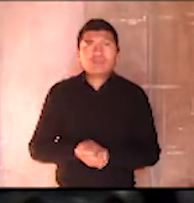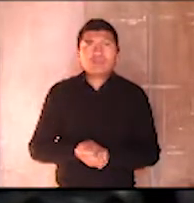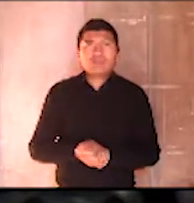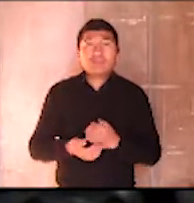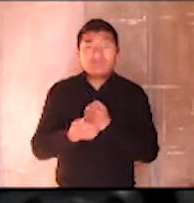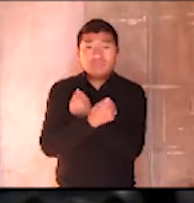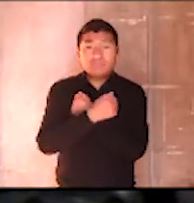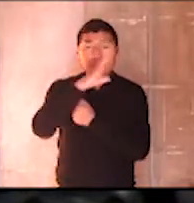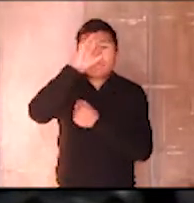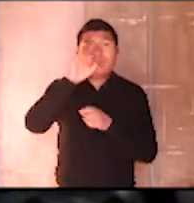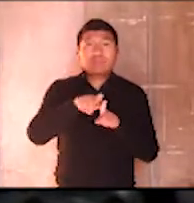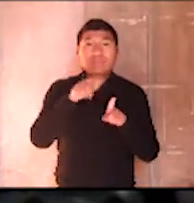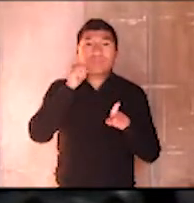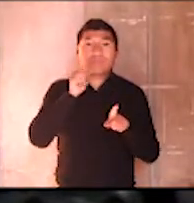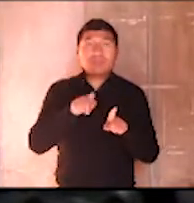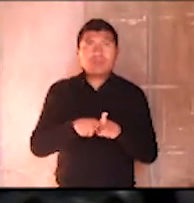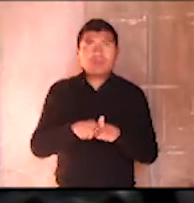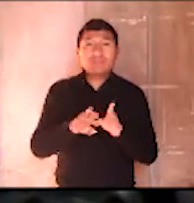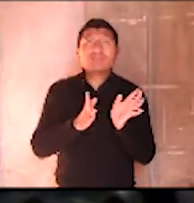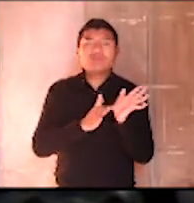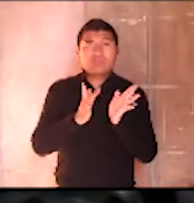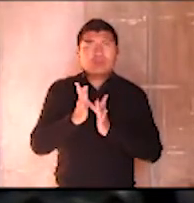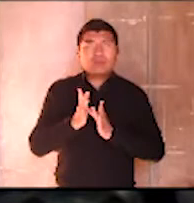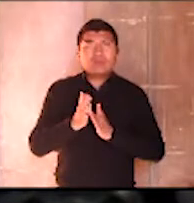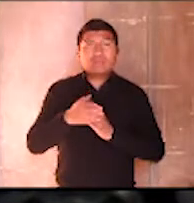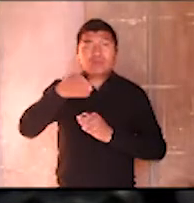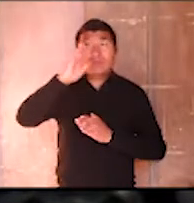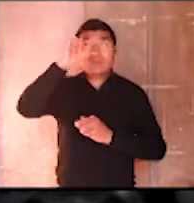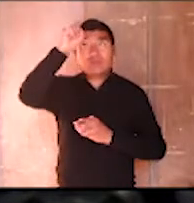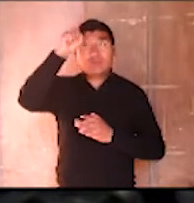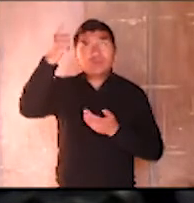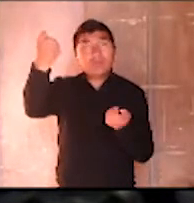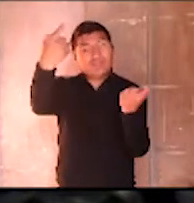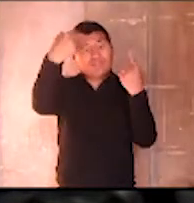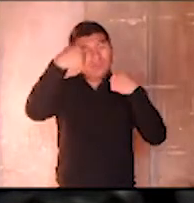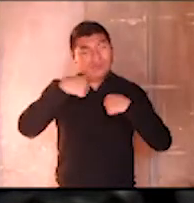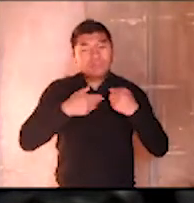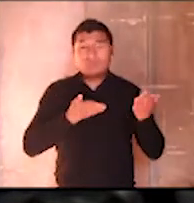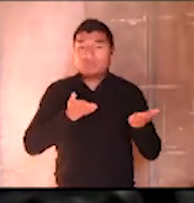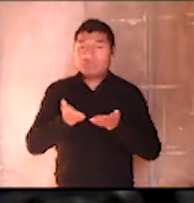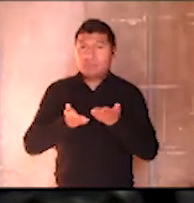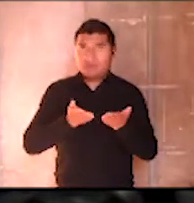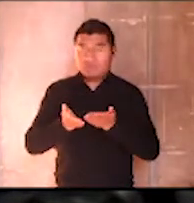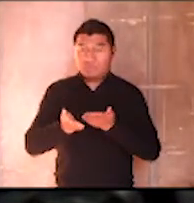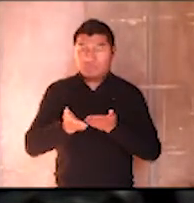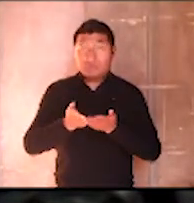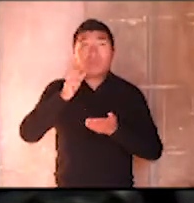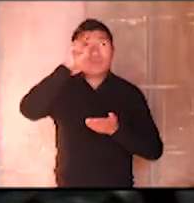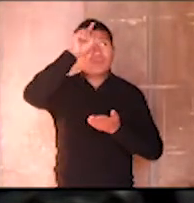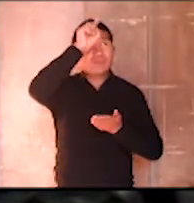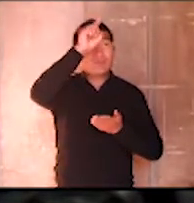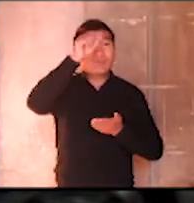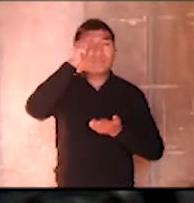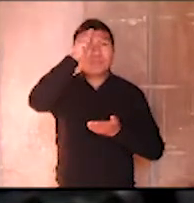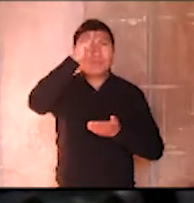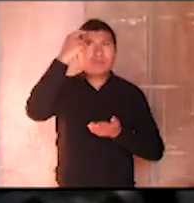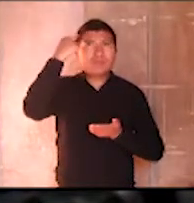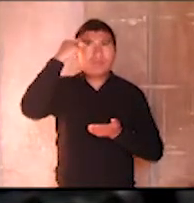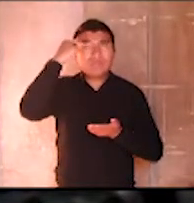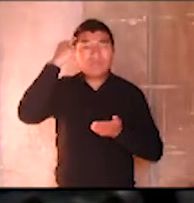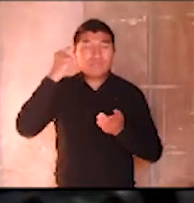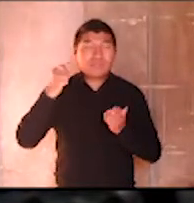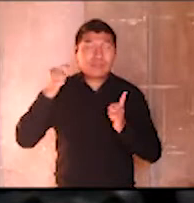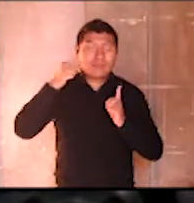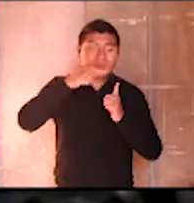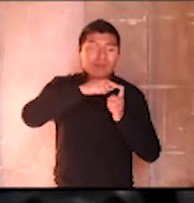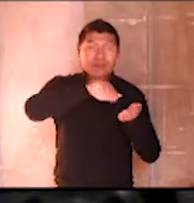Queridos hermanos, Jesús el Hijo de Dios vino a servir, y Él fue coherente hasta la muerte,